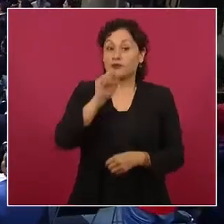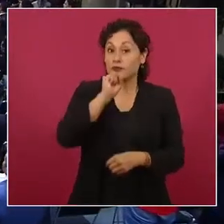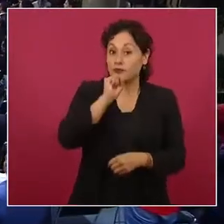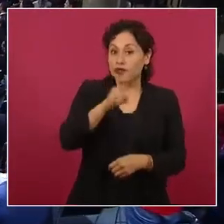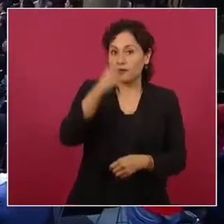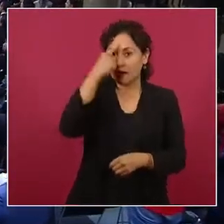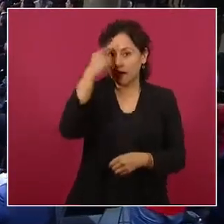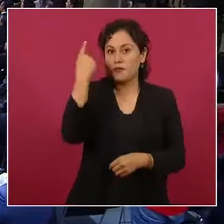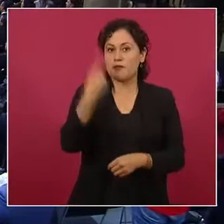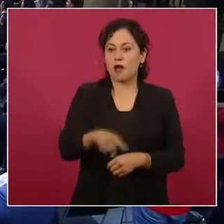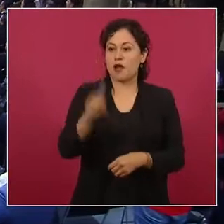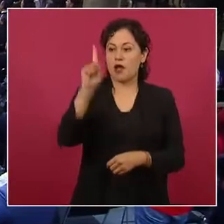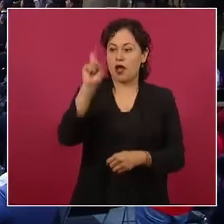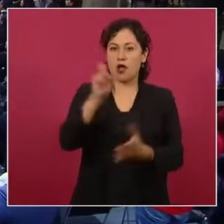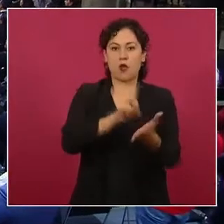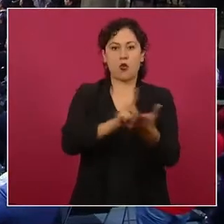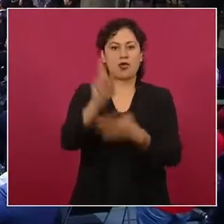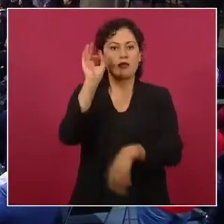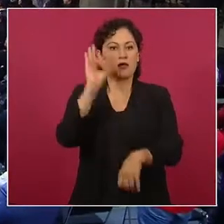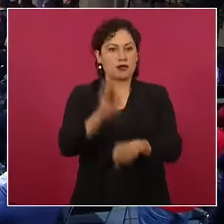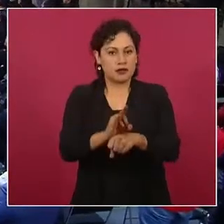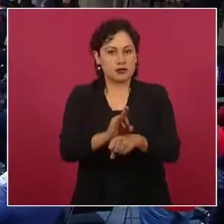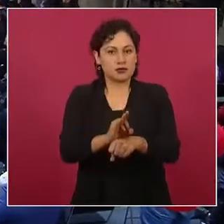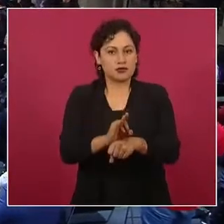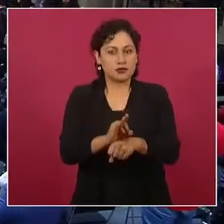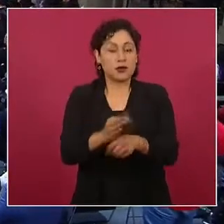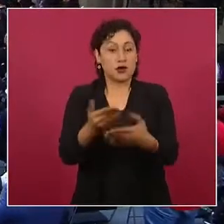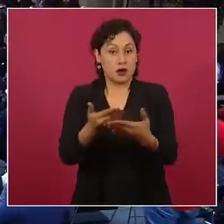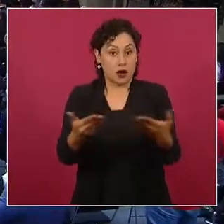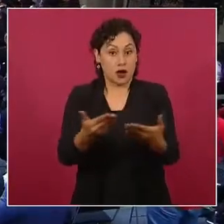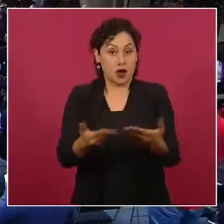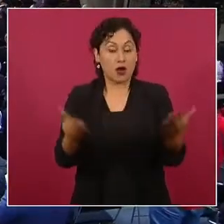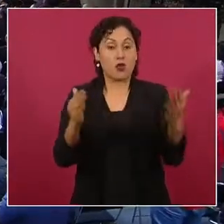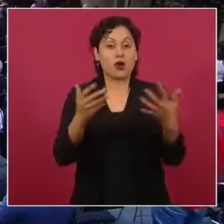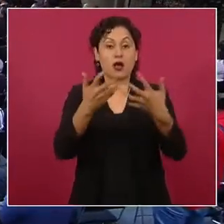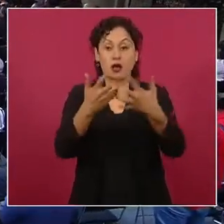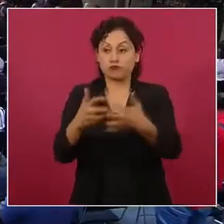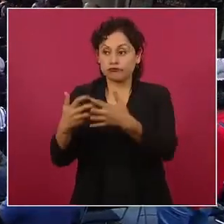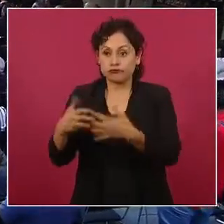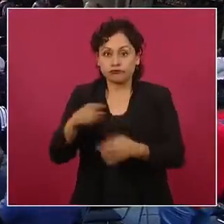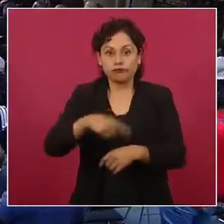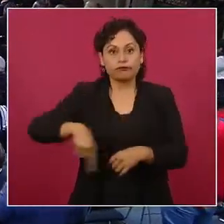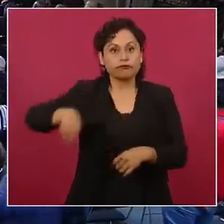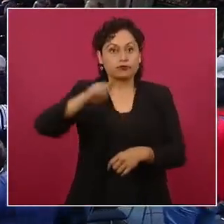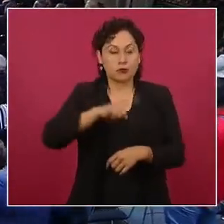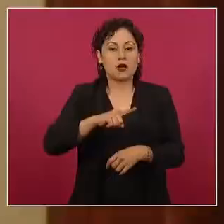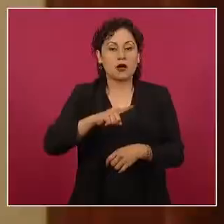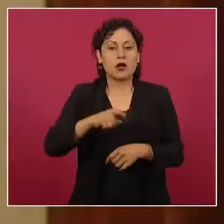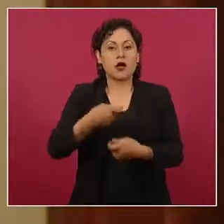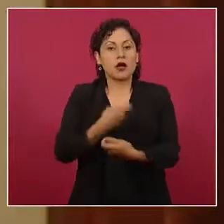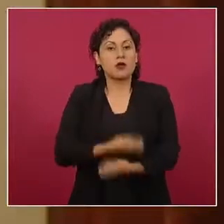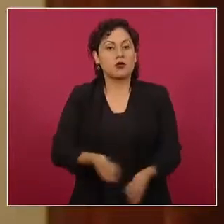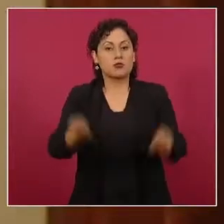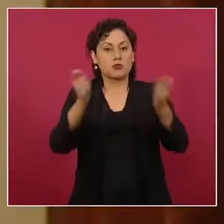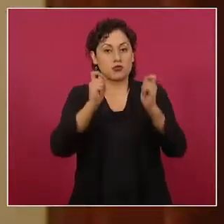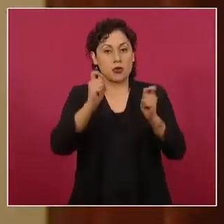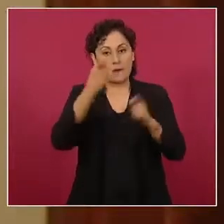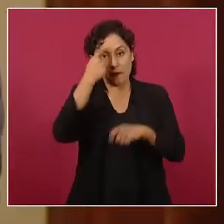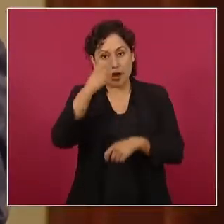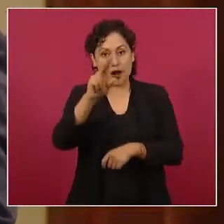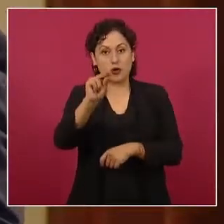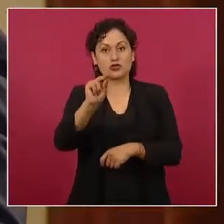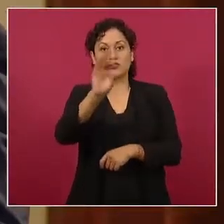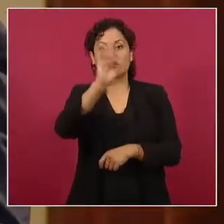agua, que hoy los sistemas operadores en México lo proporcionan al 80% de la población y